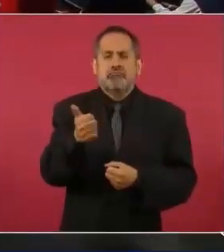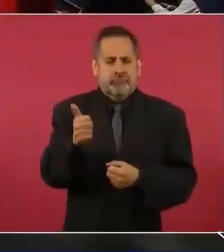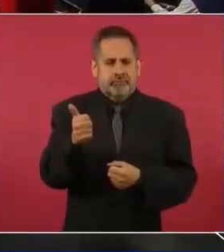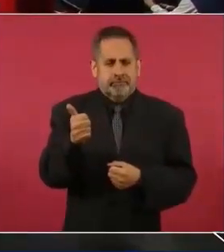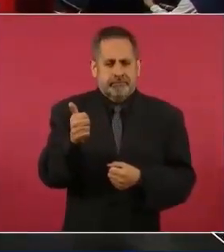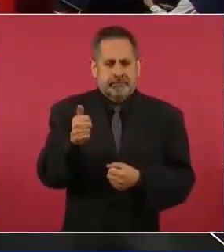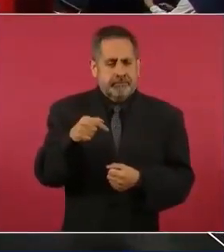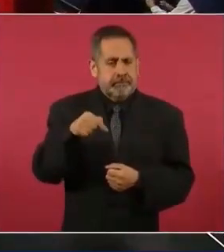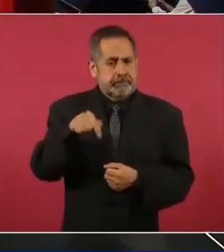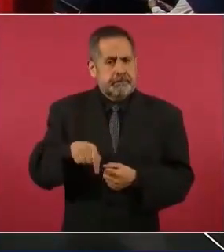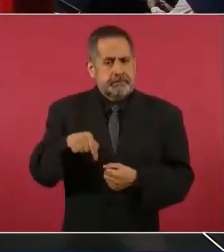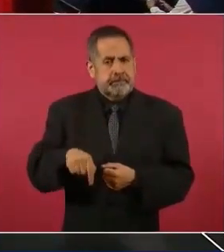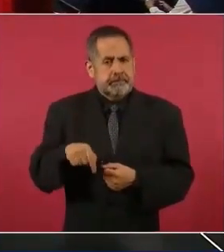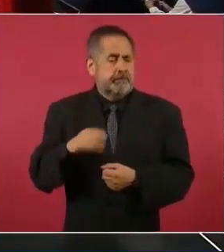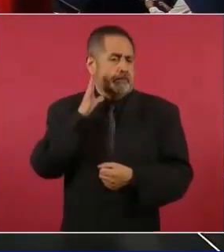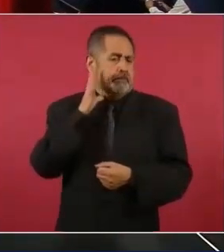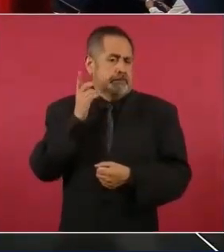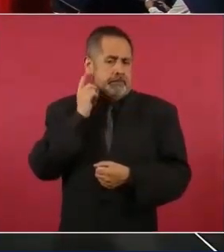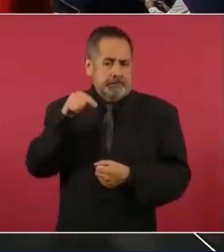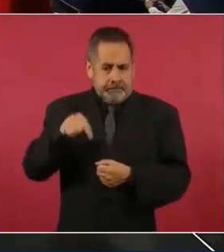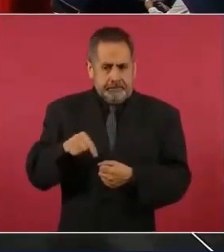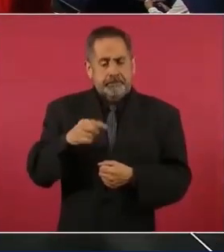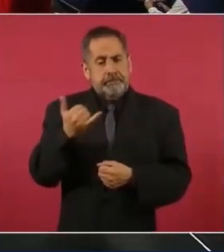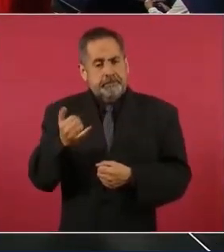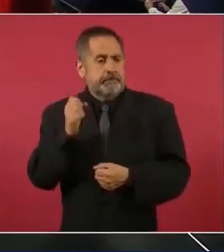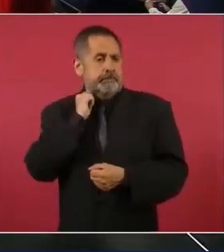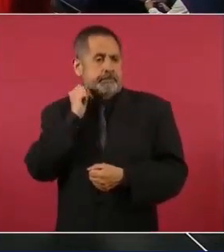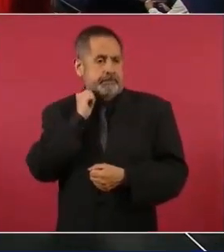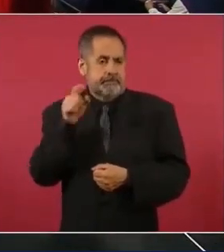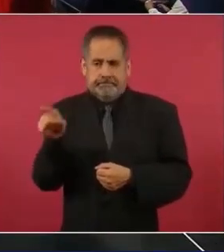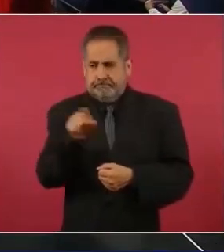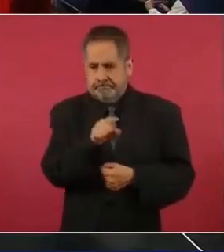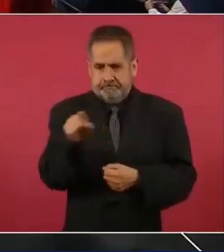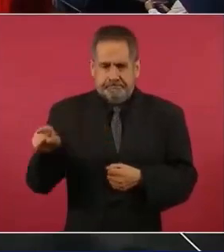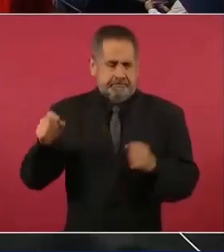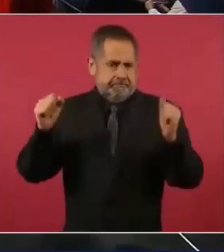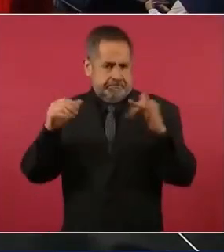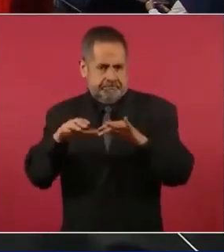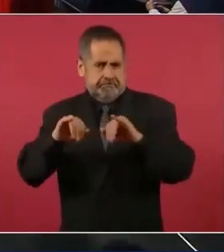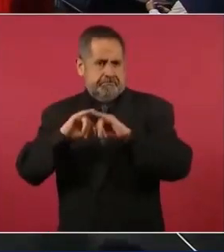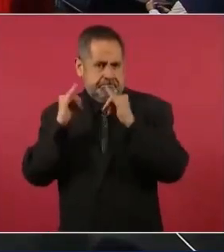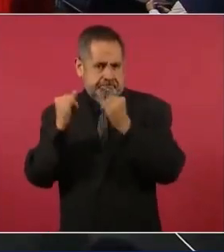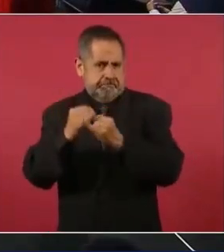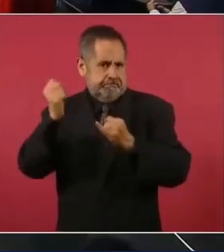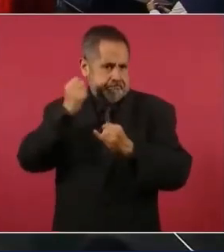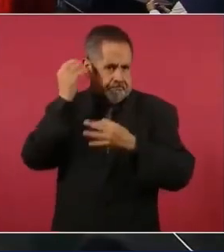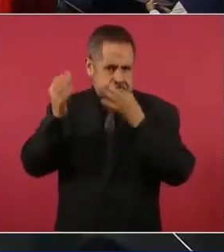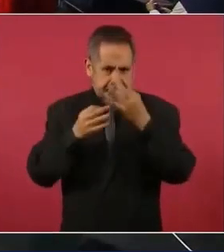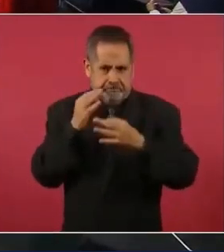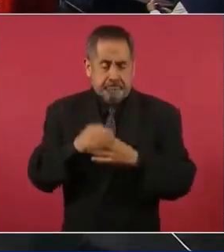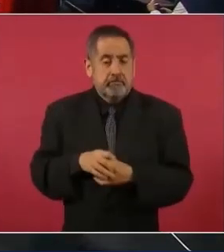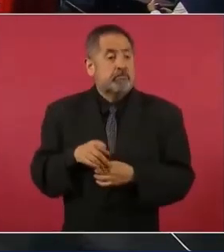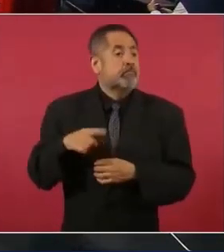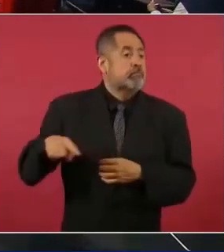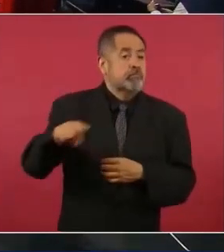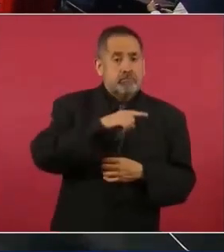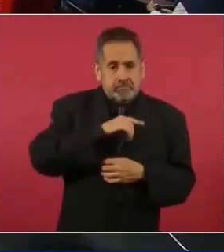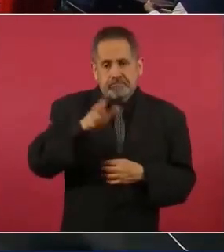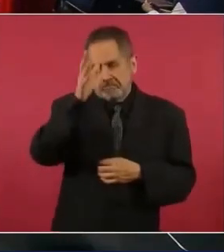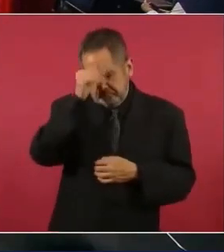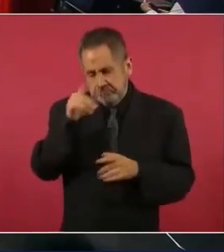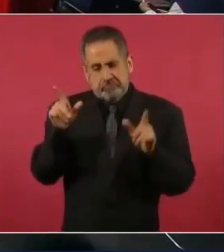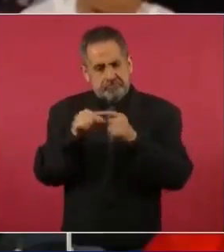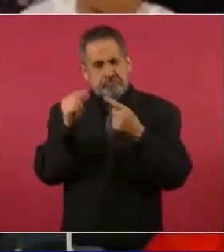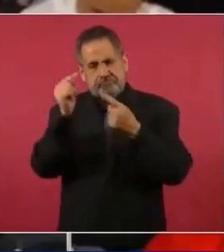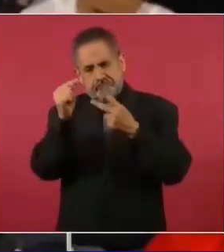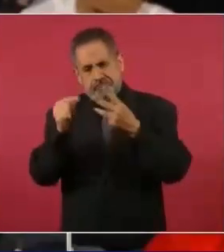agosto, aquí tanto en la Cámara de Diputados como en la Cámara de Senadores. Y ya se llegaron a algunas conclusiones,